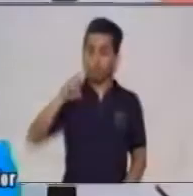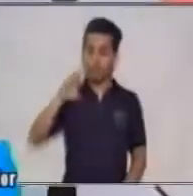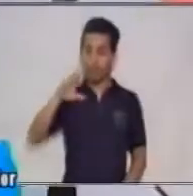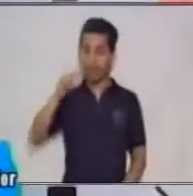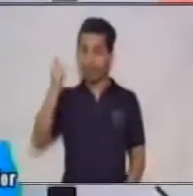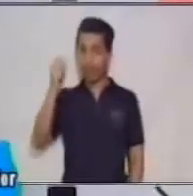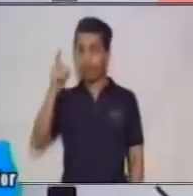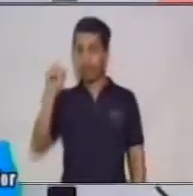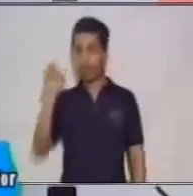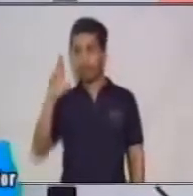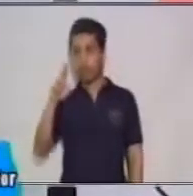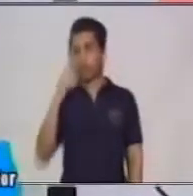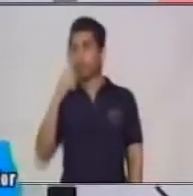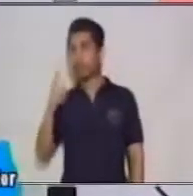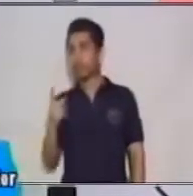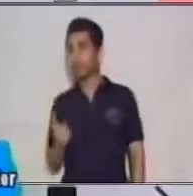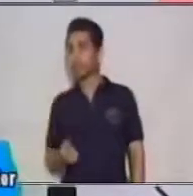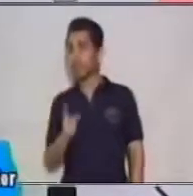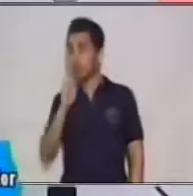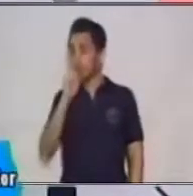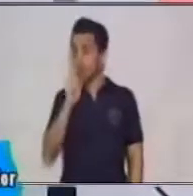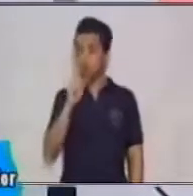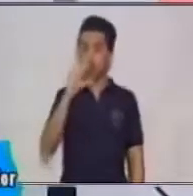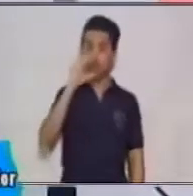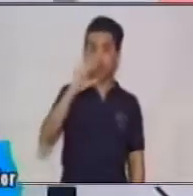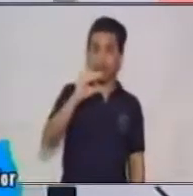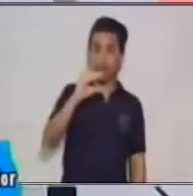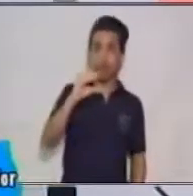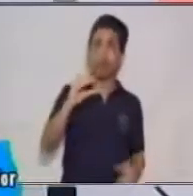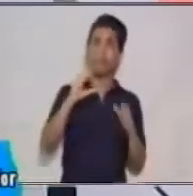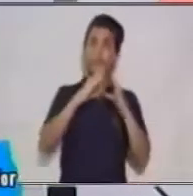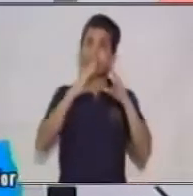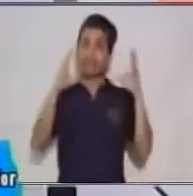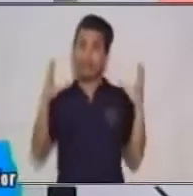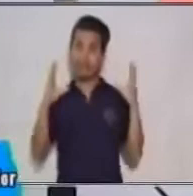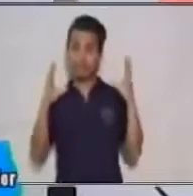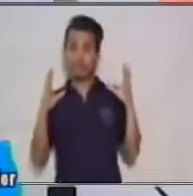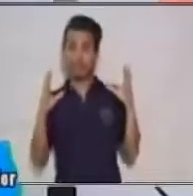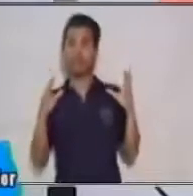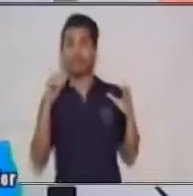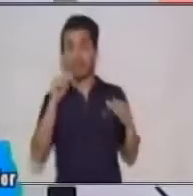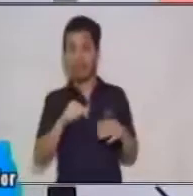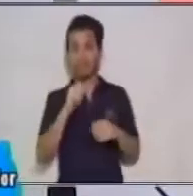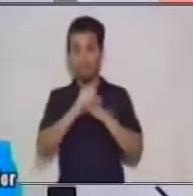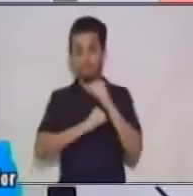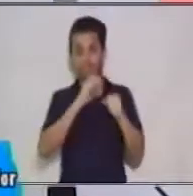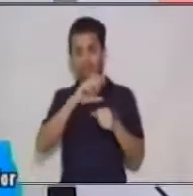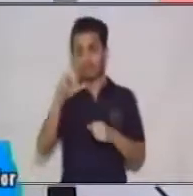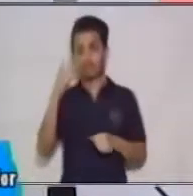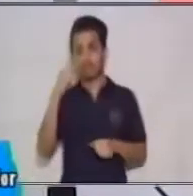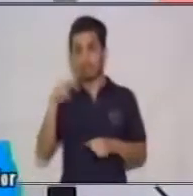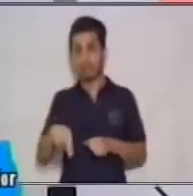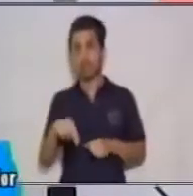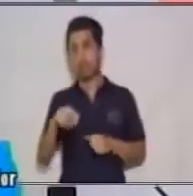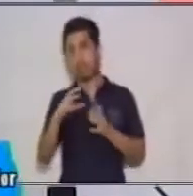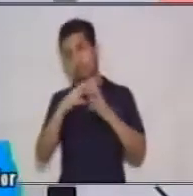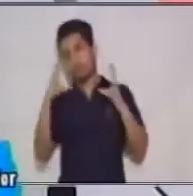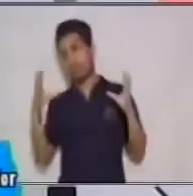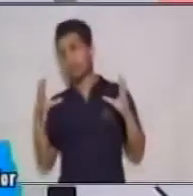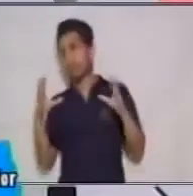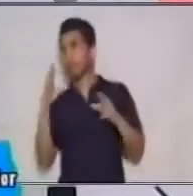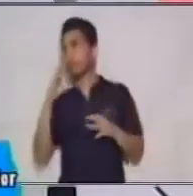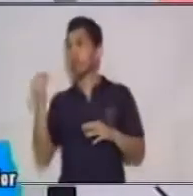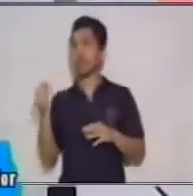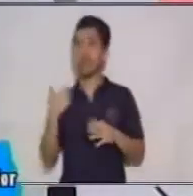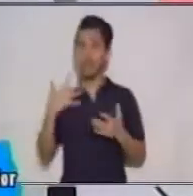vamos a decir, cuando el numerador es más grande, la fracción es más grande. ¿Por qué es más grande?